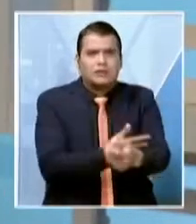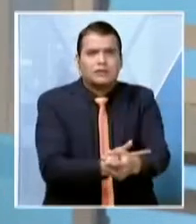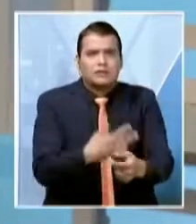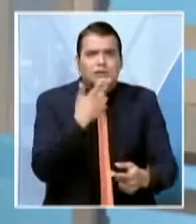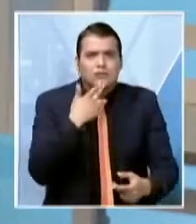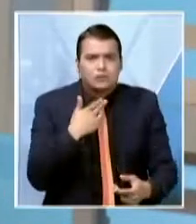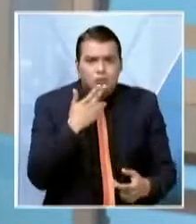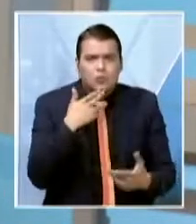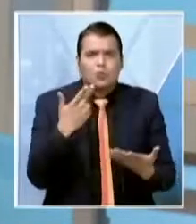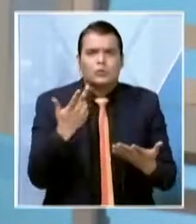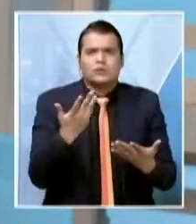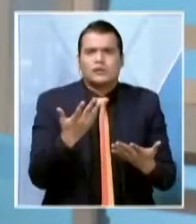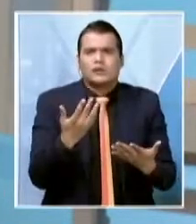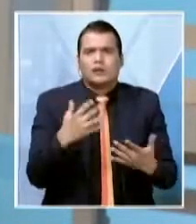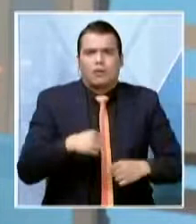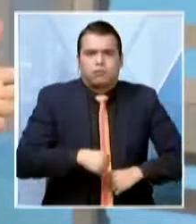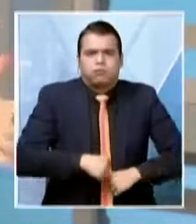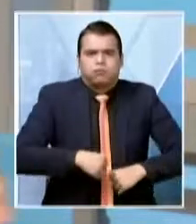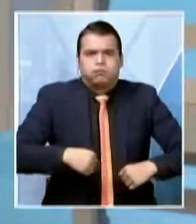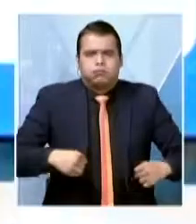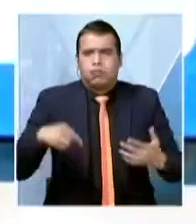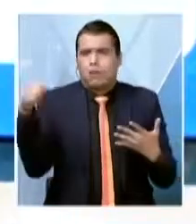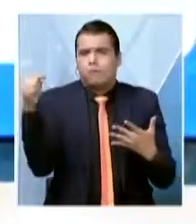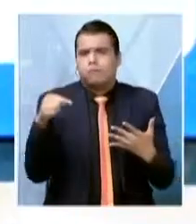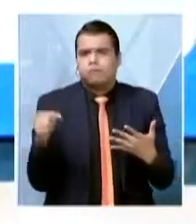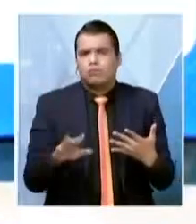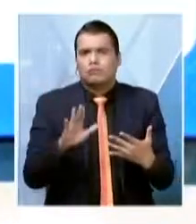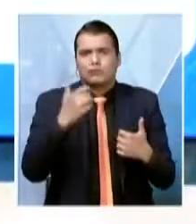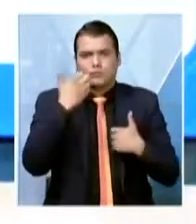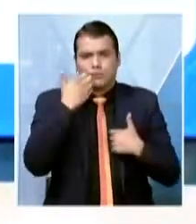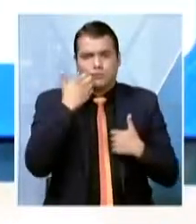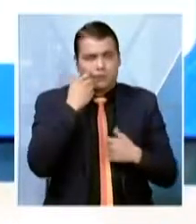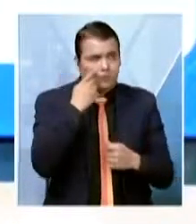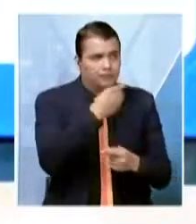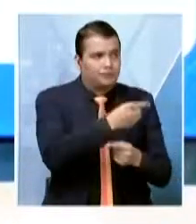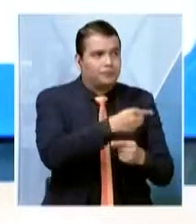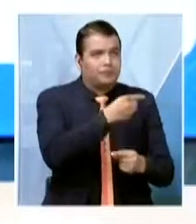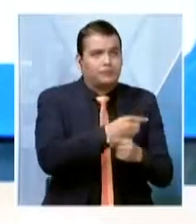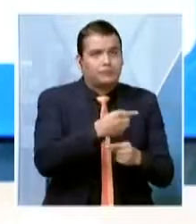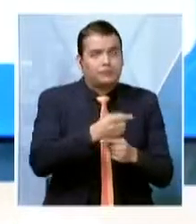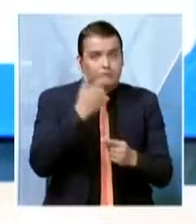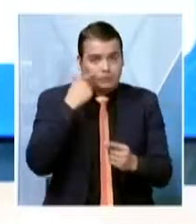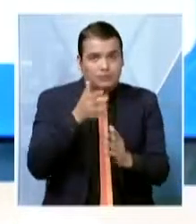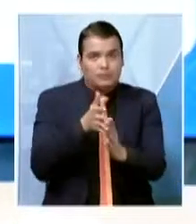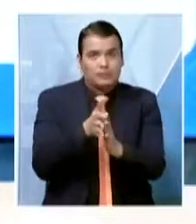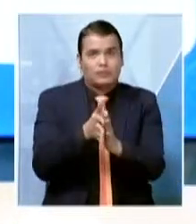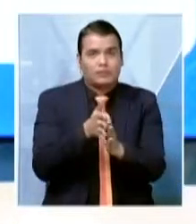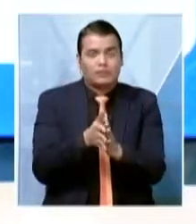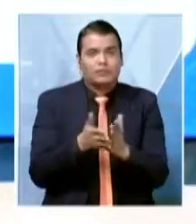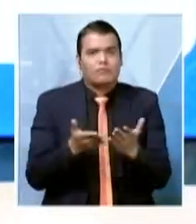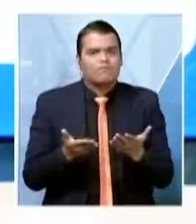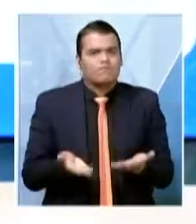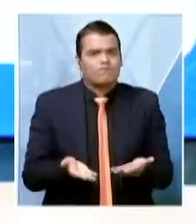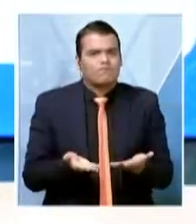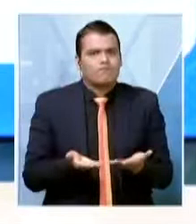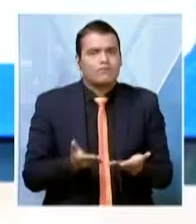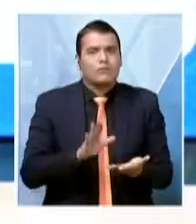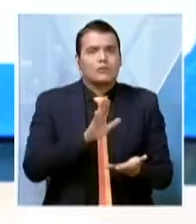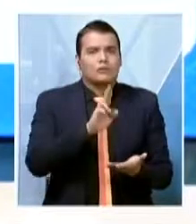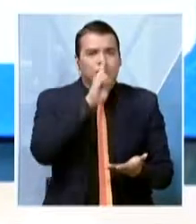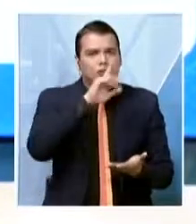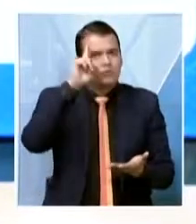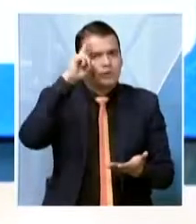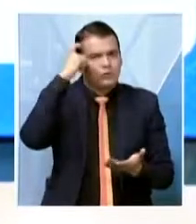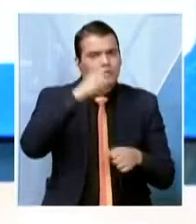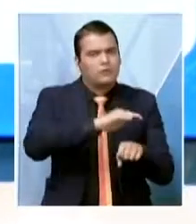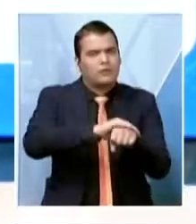diabetes, hipertensión, obesidad, entre otras. Así es, Carlos Aponte, buenas tardes y cuéntenos qué es lo que le está pidiendo el gobierno